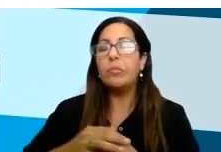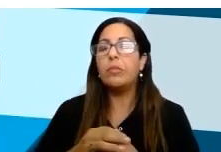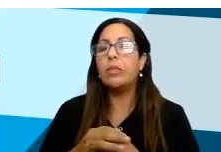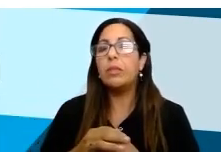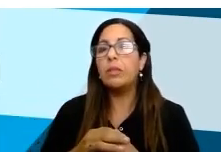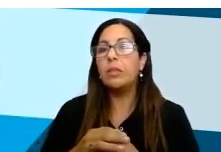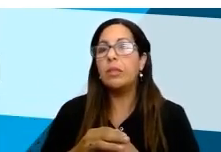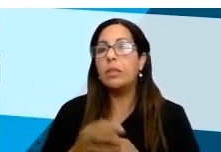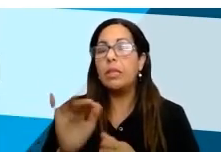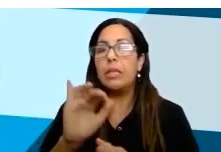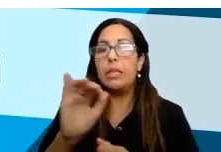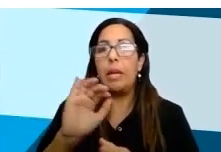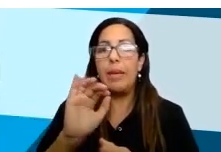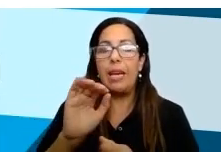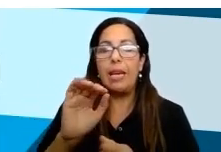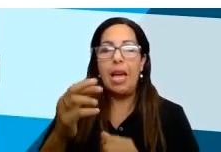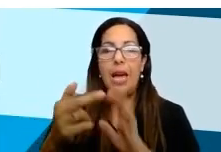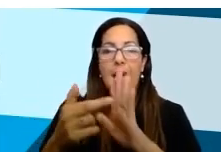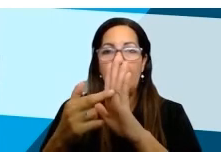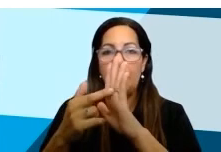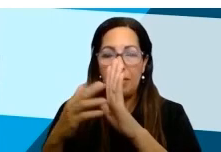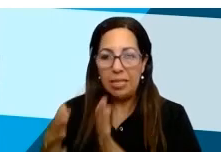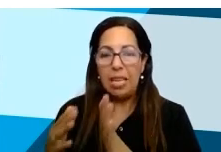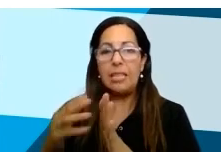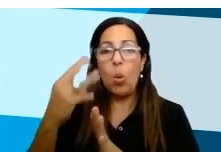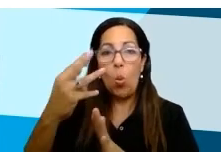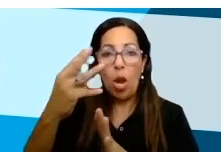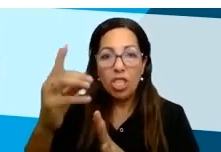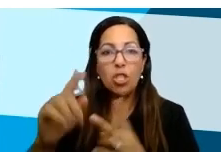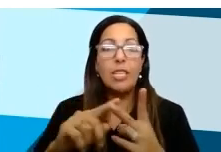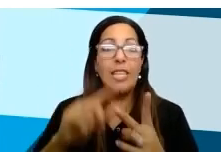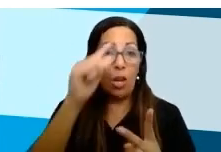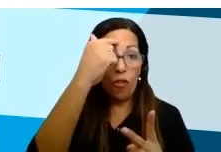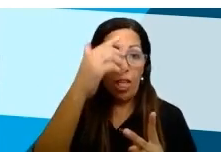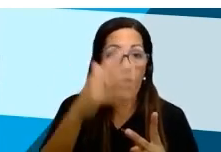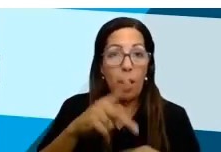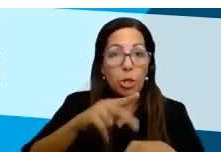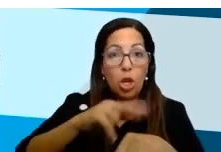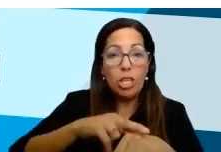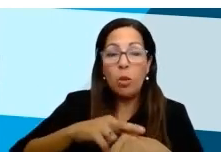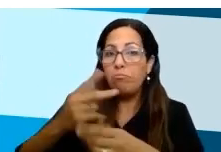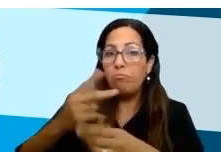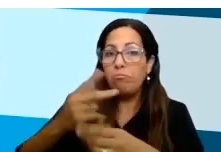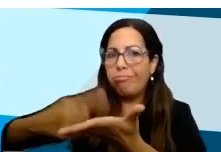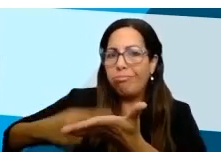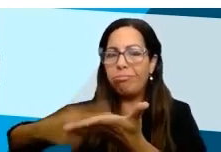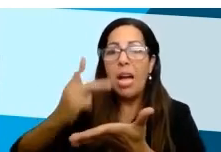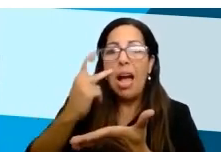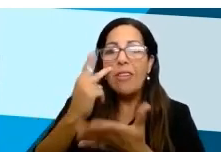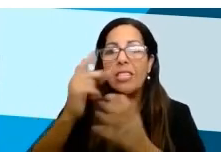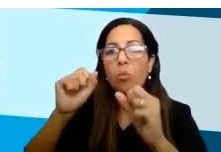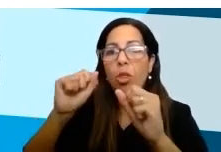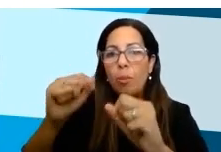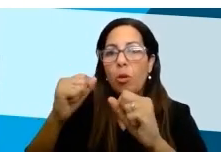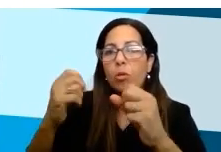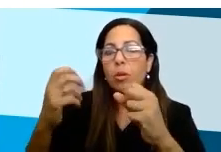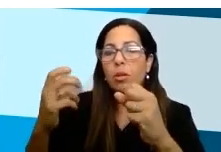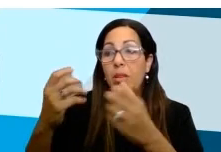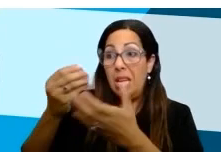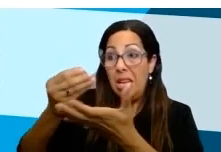nuestra comisionada residente y gobernadora de Puerto Rico también están teniendo conversaciones activas para ver si nosotros podemos hacer lo que se llama un fungibility de los fondos